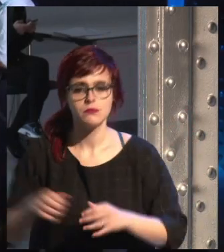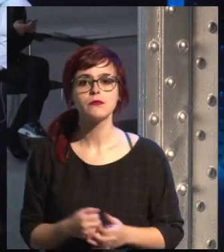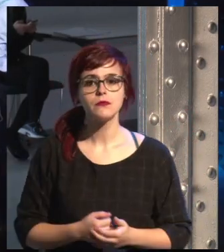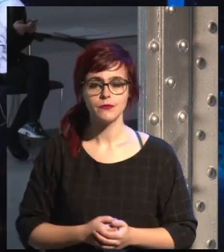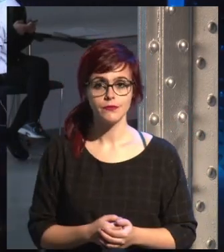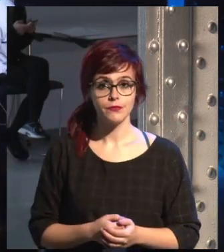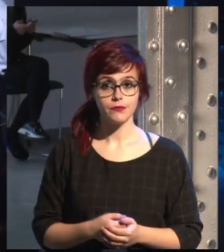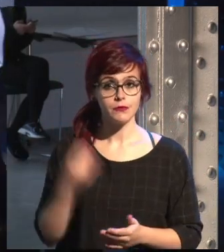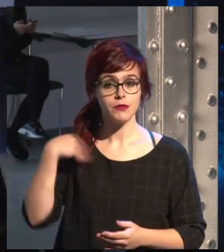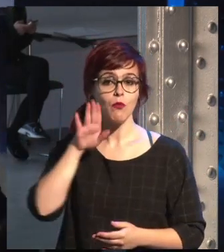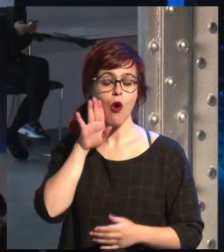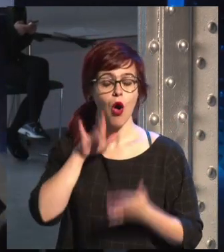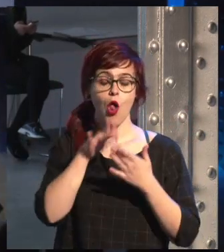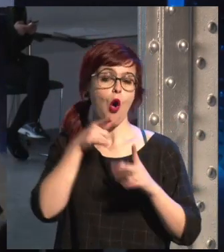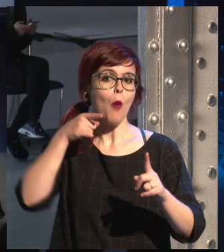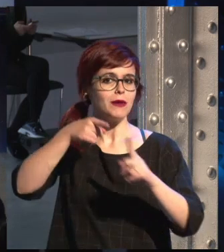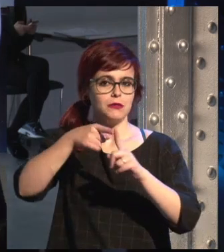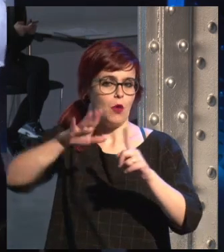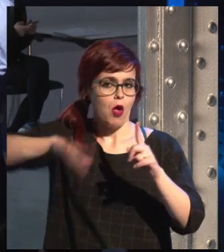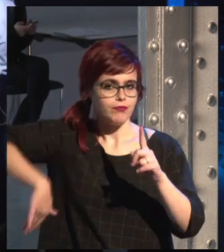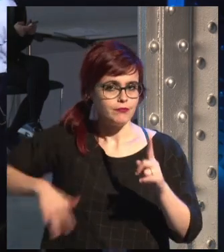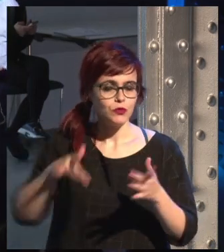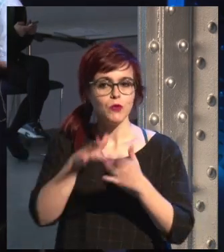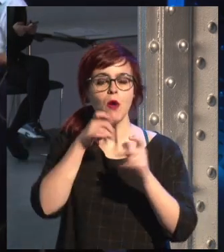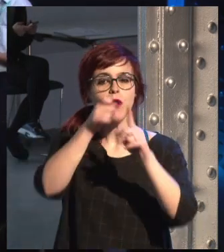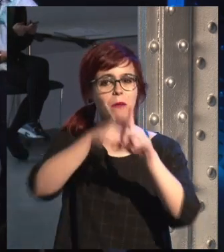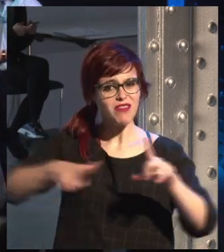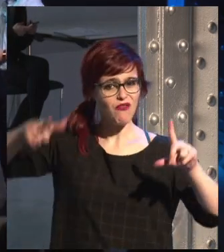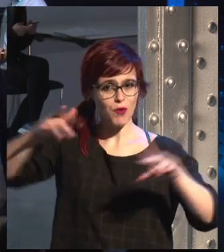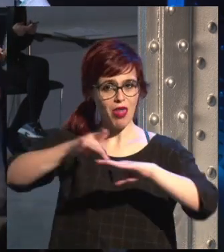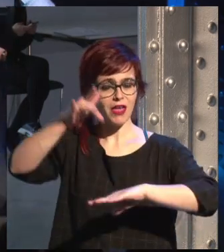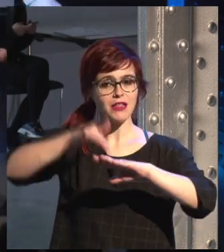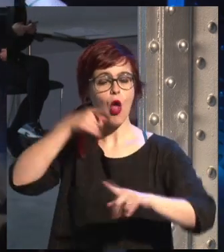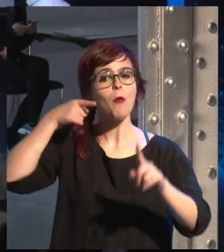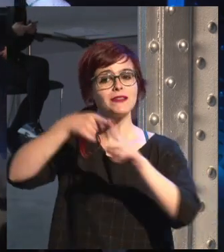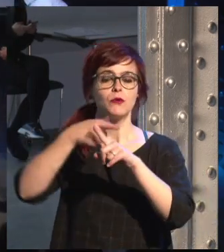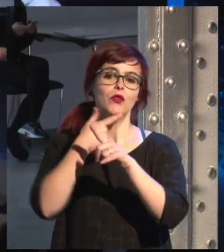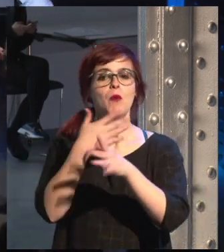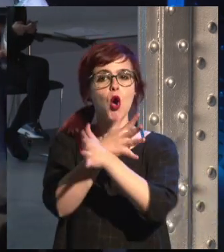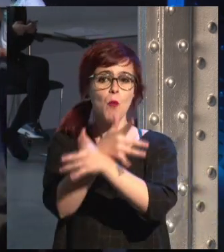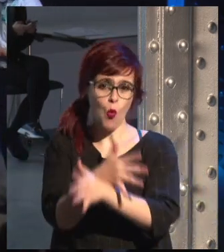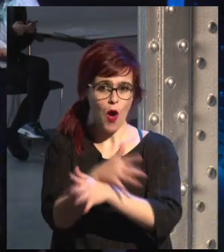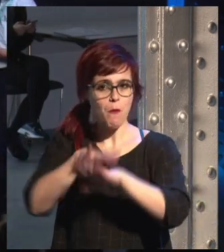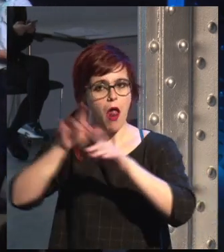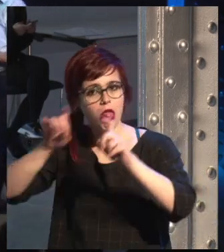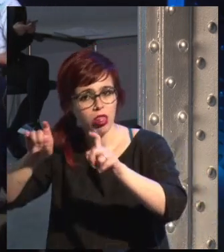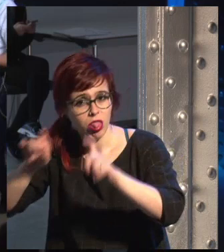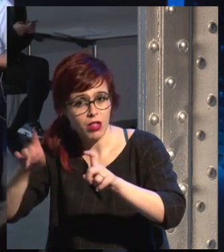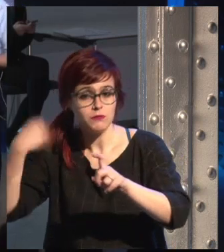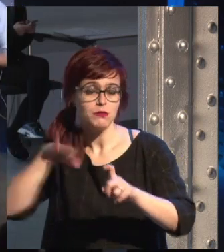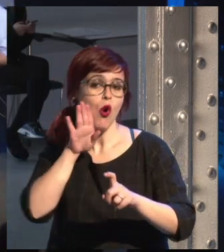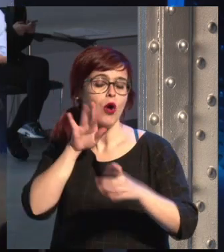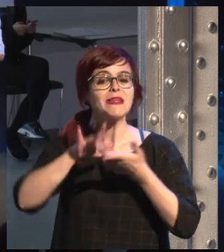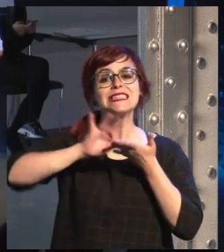Entonces, el objetivo, en última instancia, es crear una plataforma digital de gamificación a través de la cual podamos